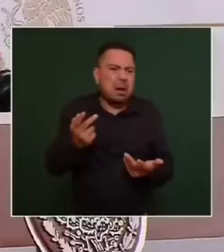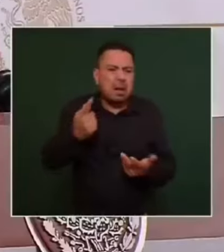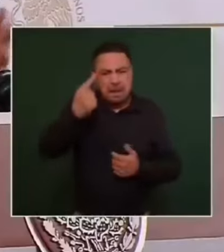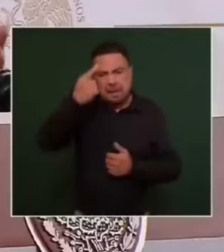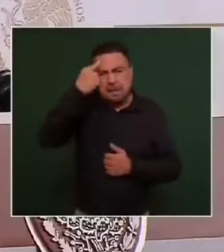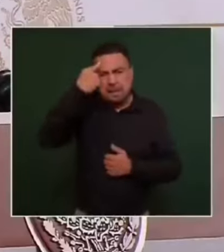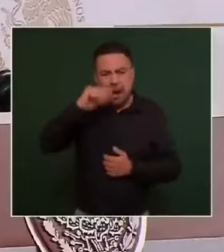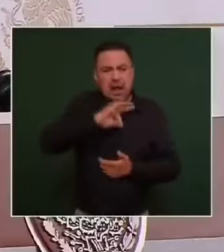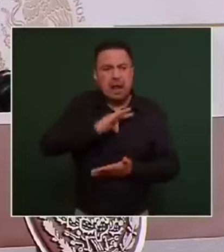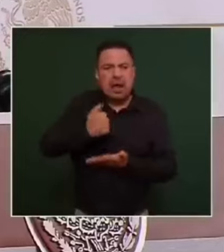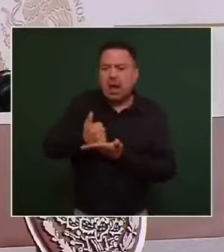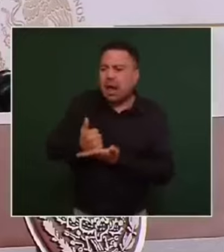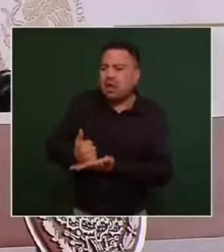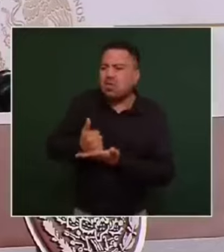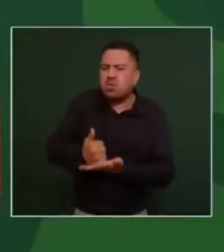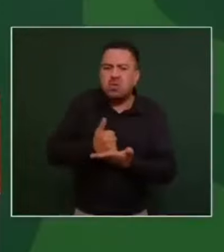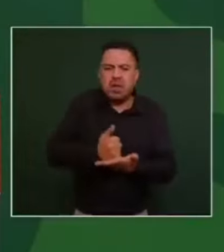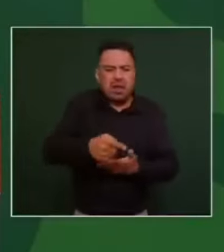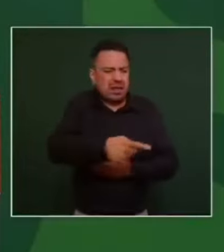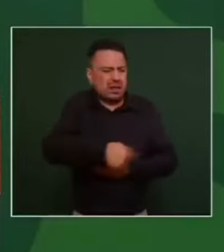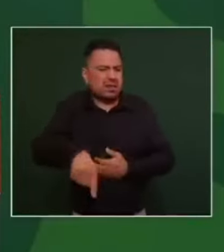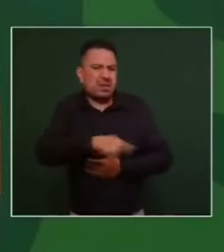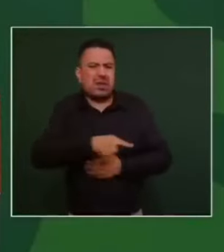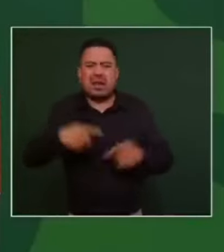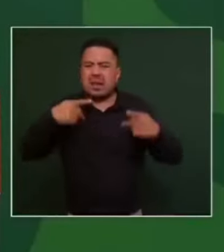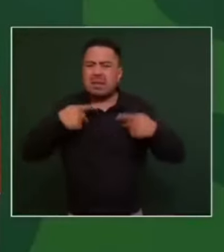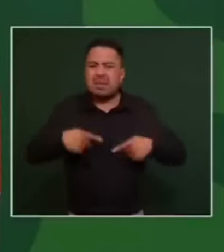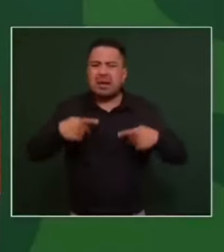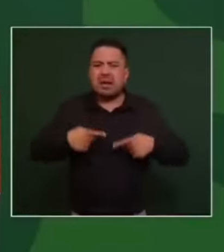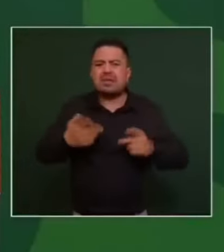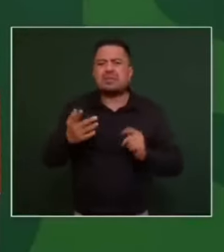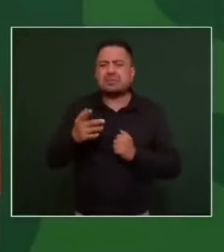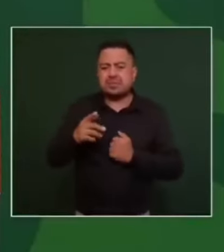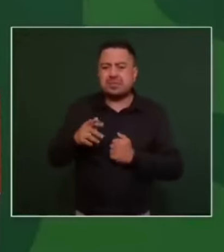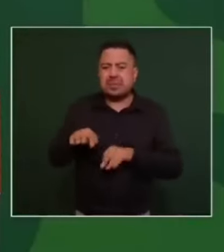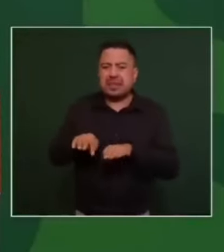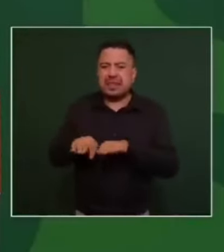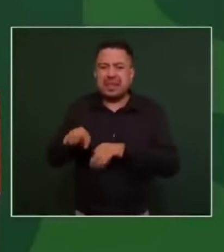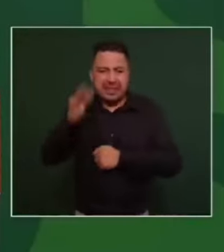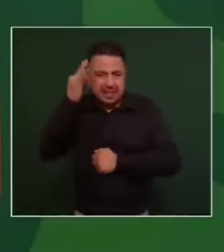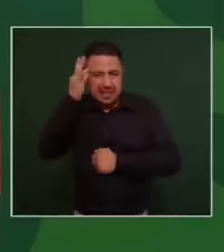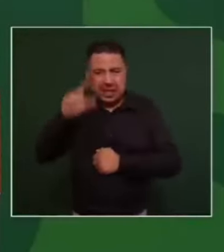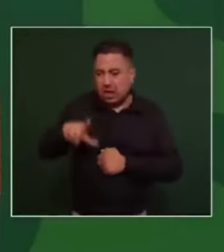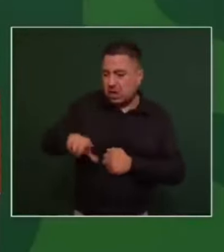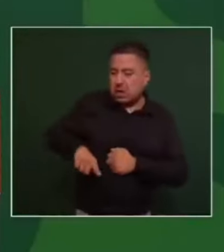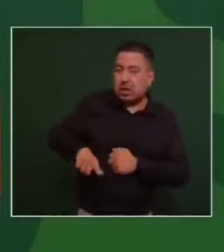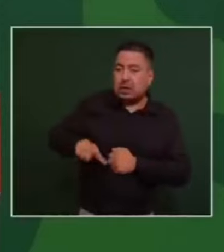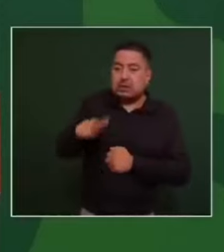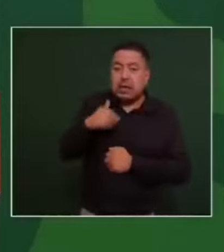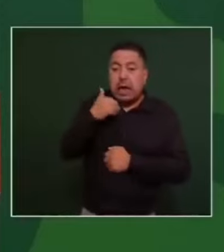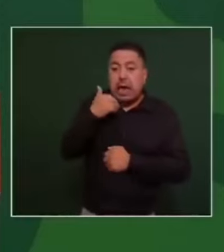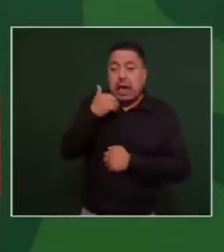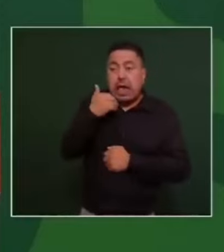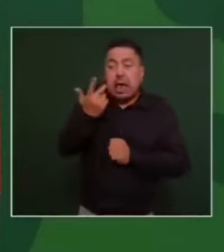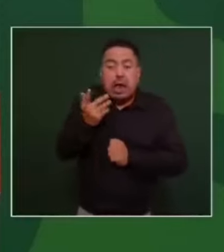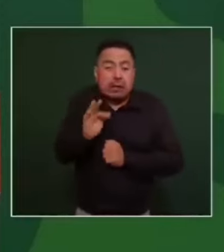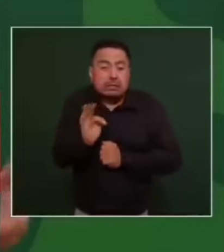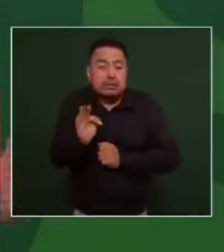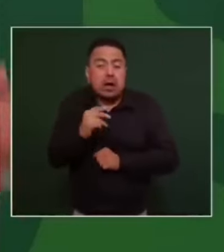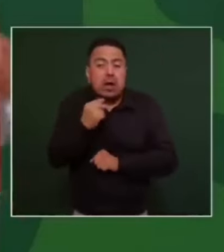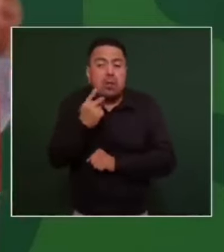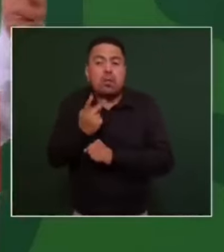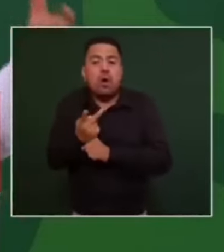para ayudar a la gente, y si los servidores públicos quieren aportar,